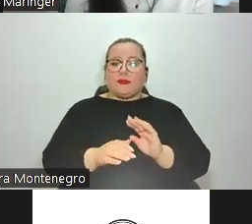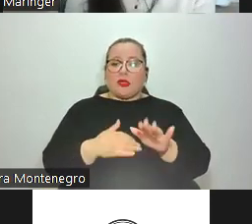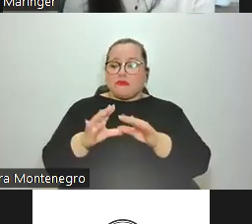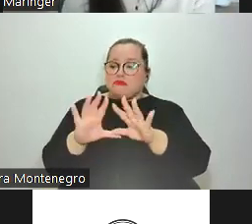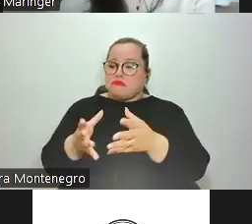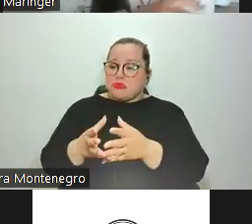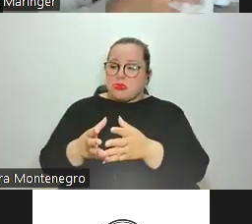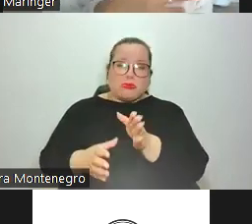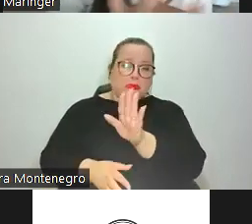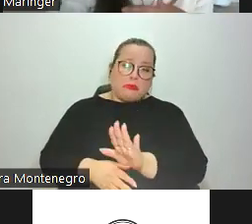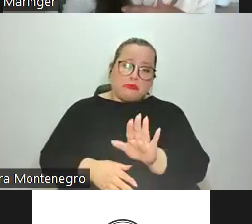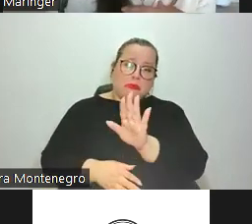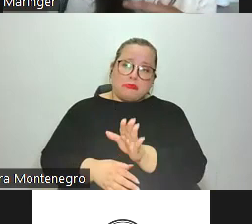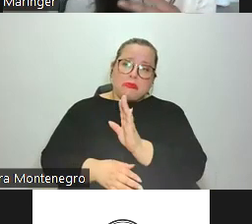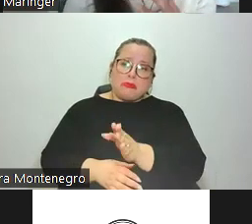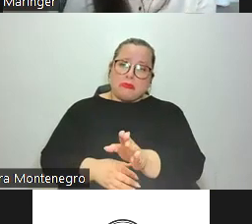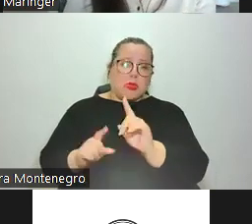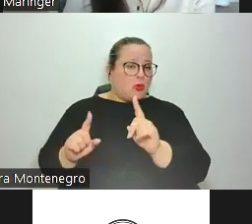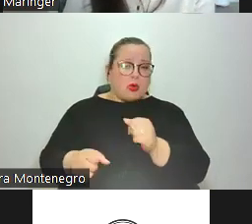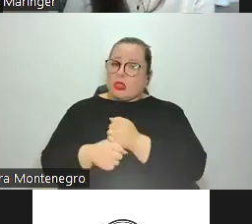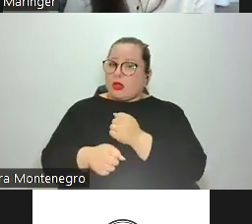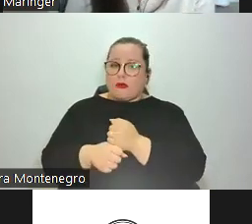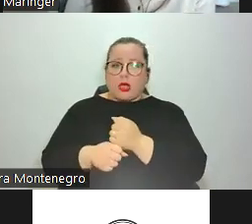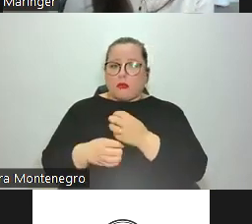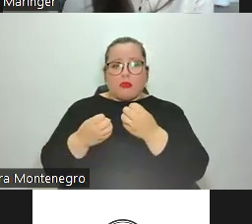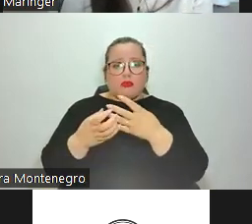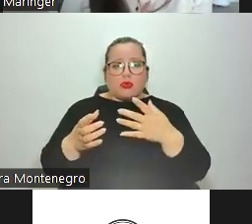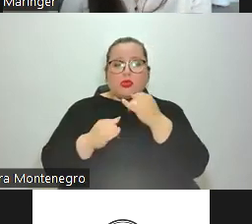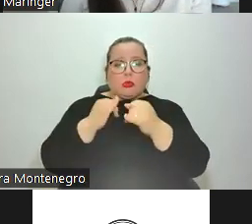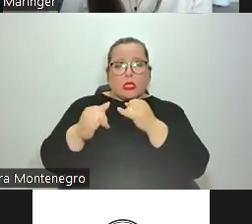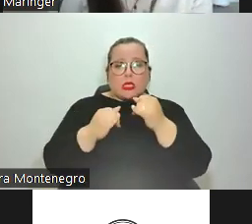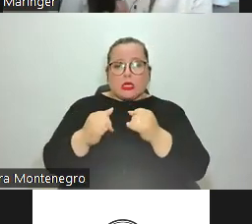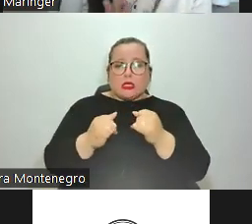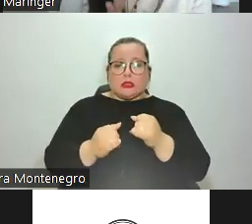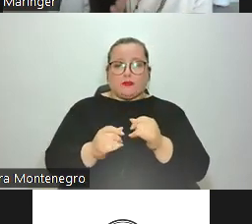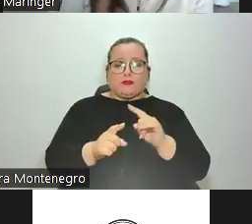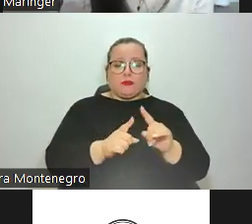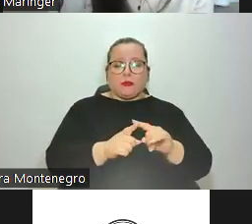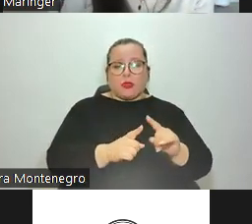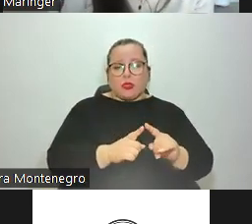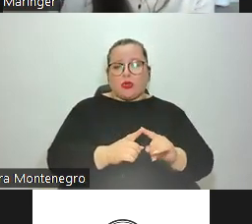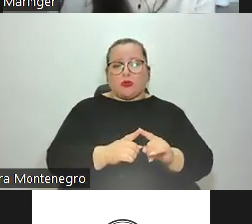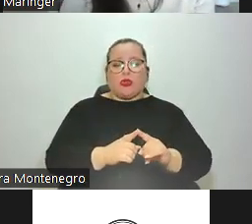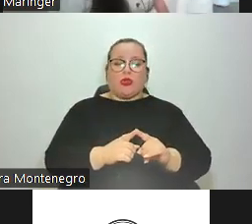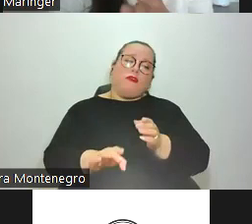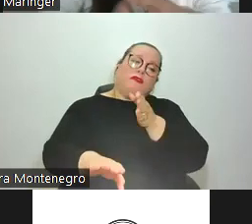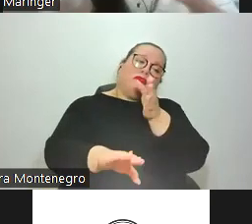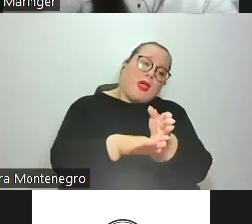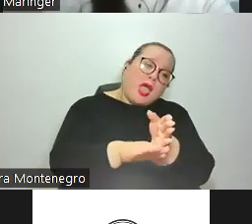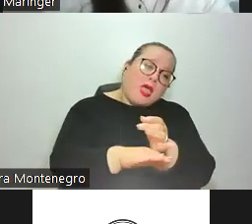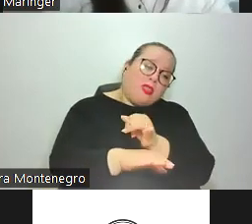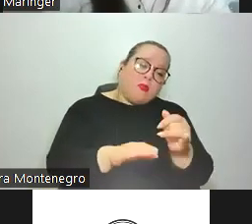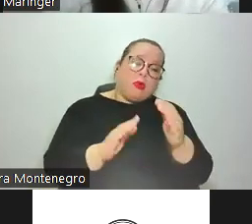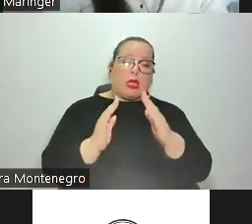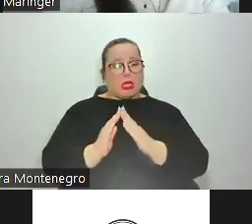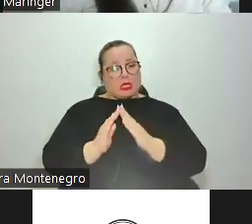mundo. Terminamos trabajando mucho online, algunos de manera híbrida.